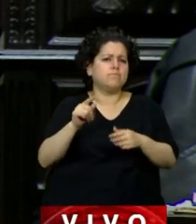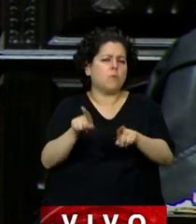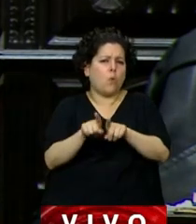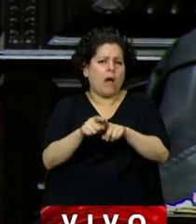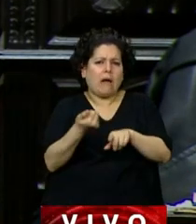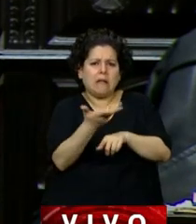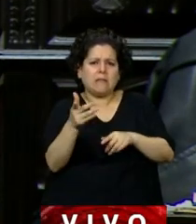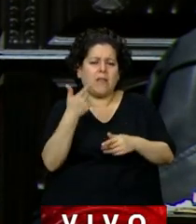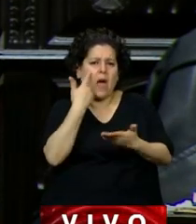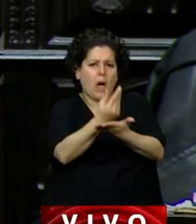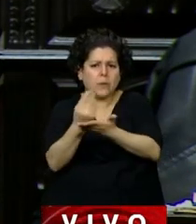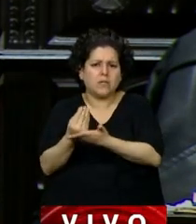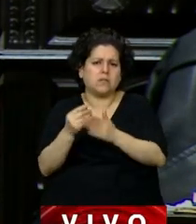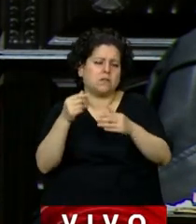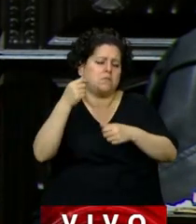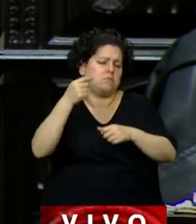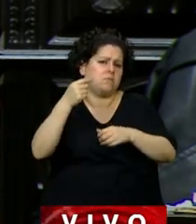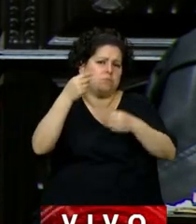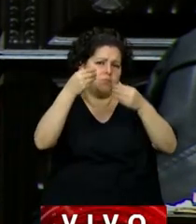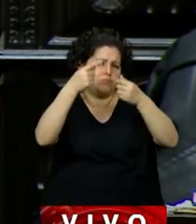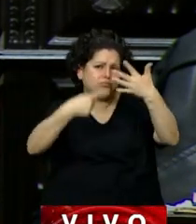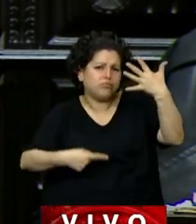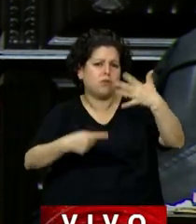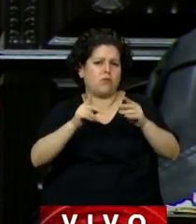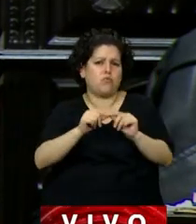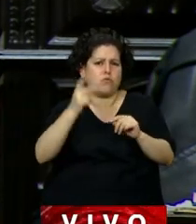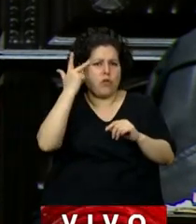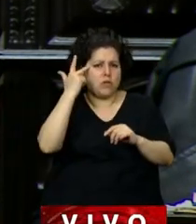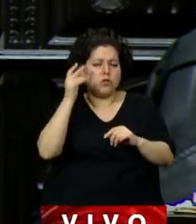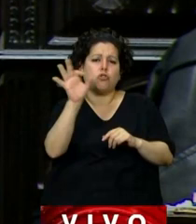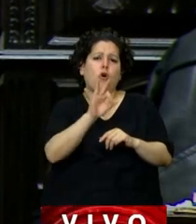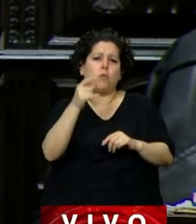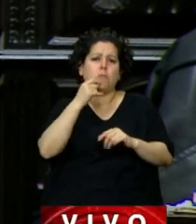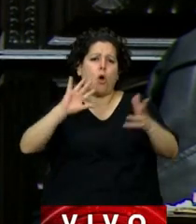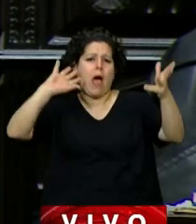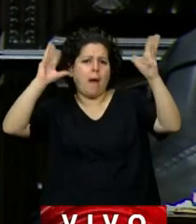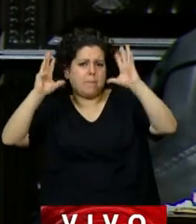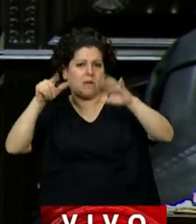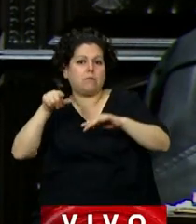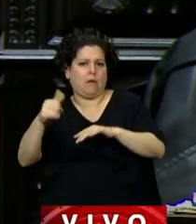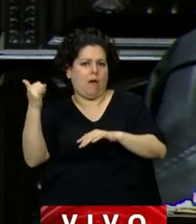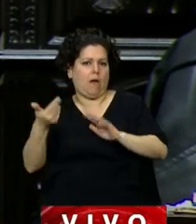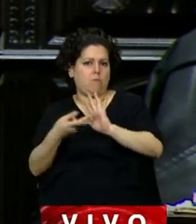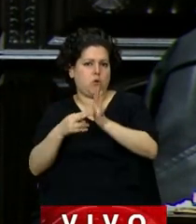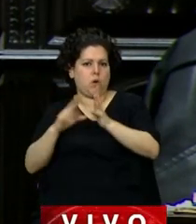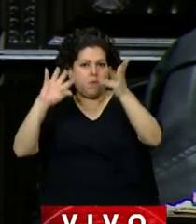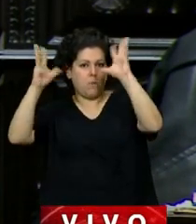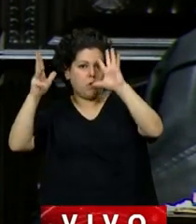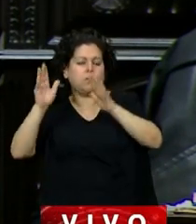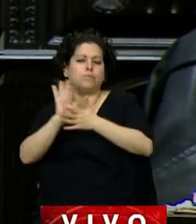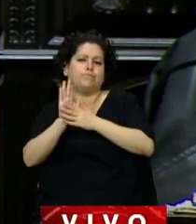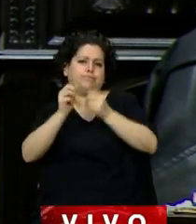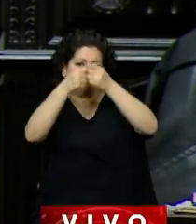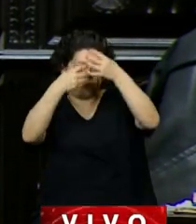Y si lo vemos de acuerdo a las áreas sensibles, como es la seguridad y el ambiente, que son grandes problemas de nuestra provincia, estamos en el puesto 22